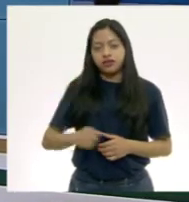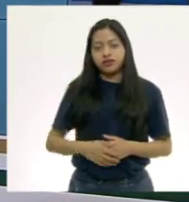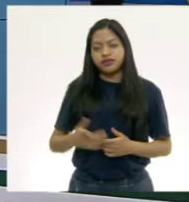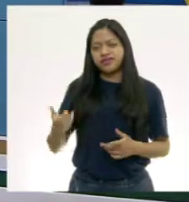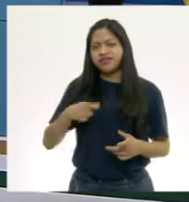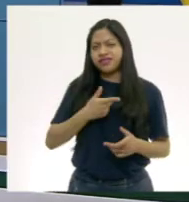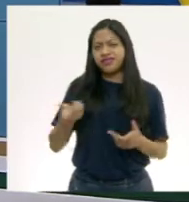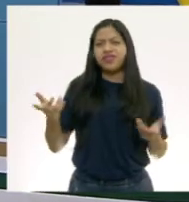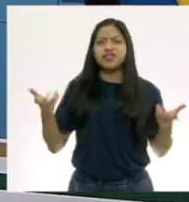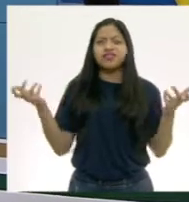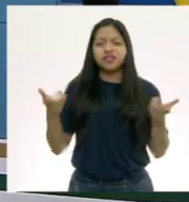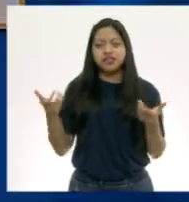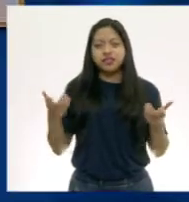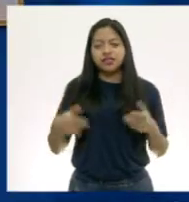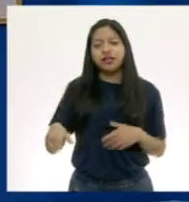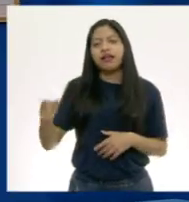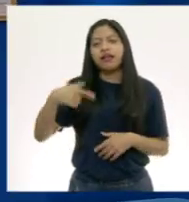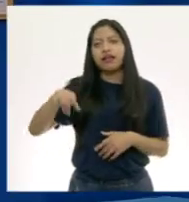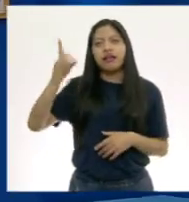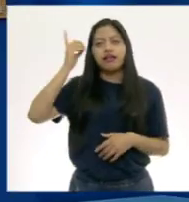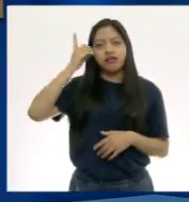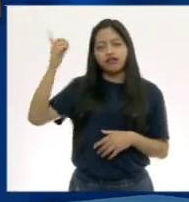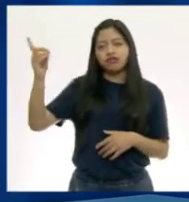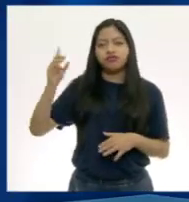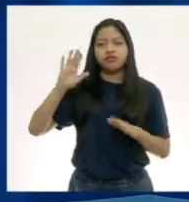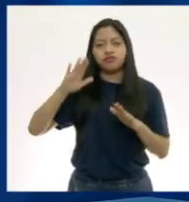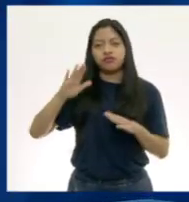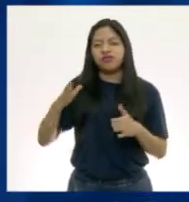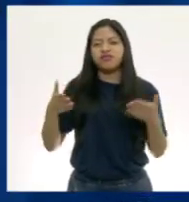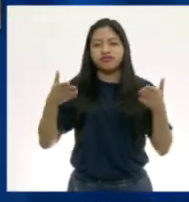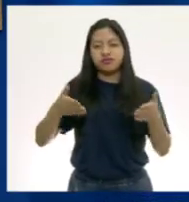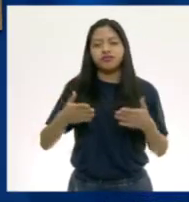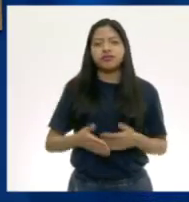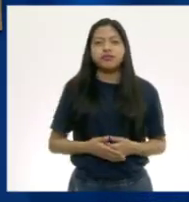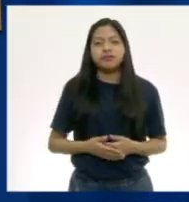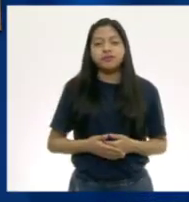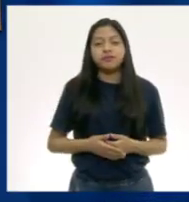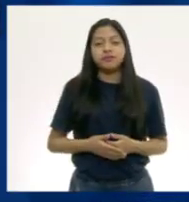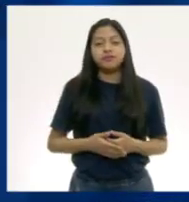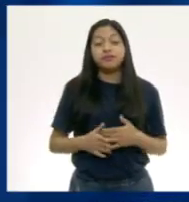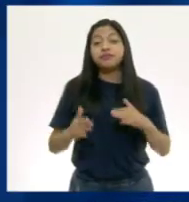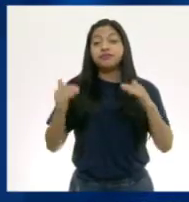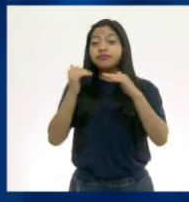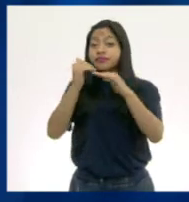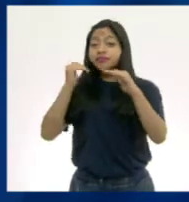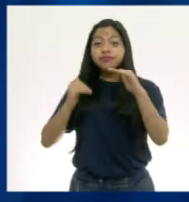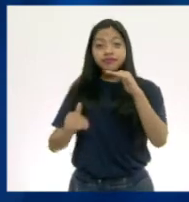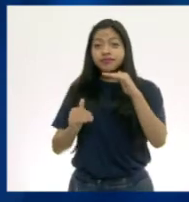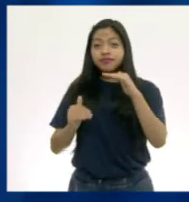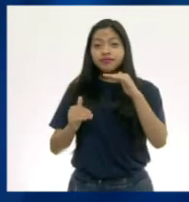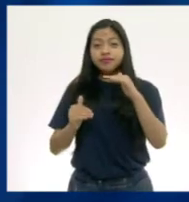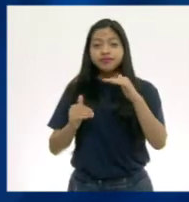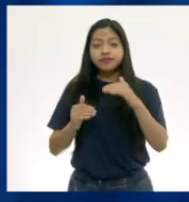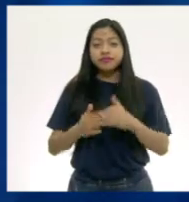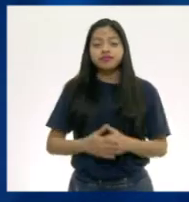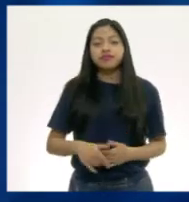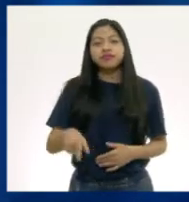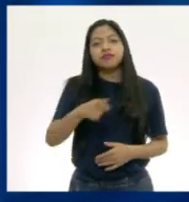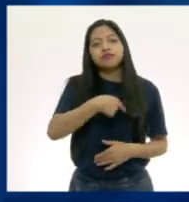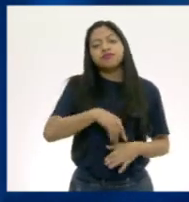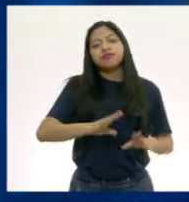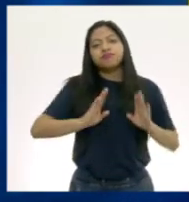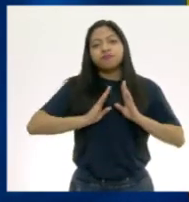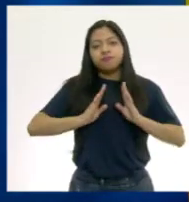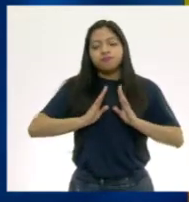que se dedicaban al culto de los numerosos dioses del panteón. Ujú. Y tenemos después a los miembros del ejército,